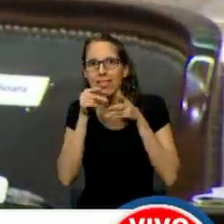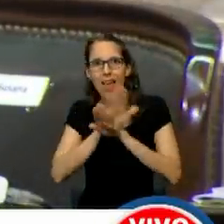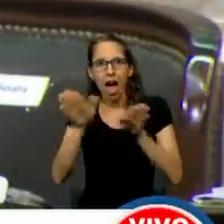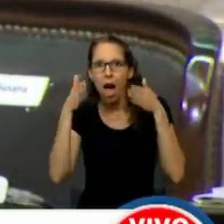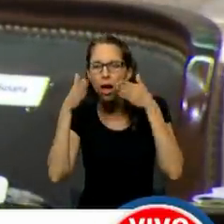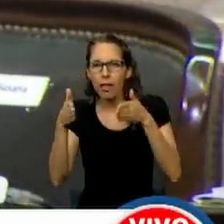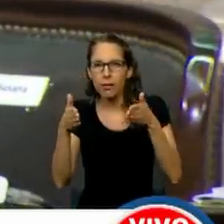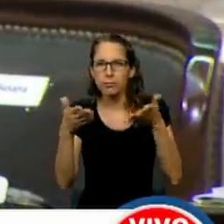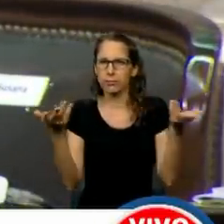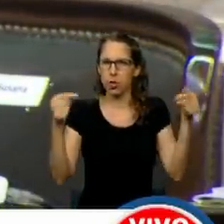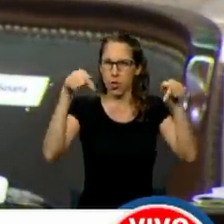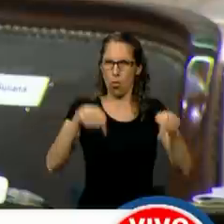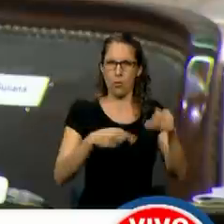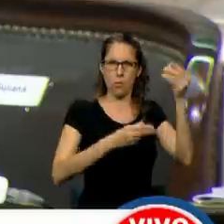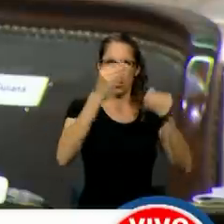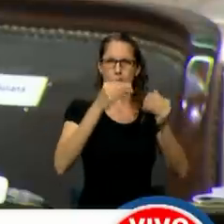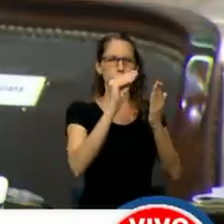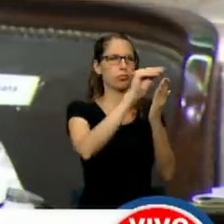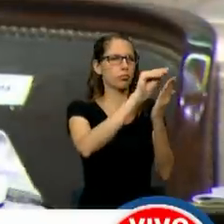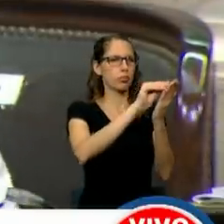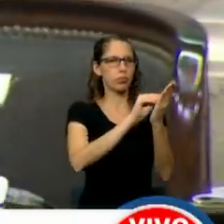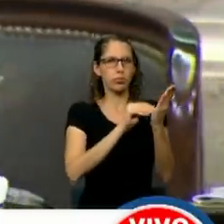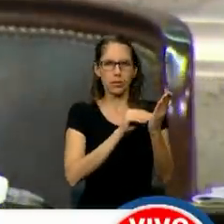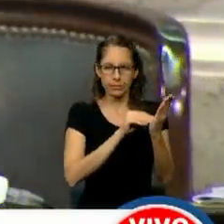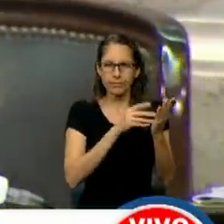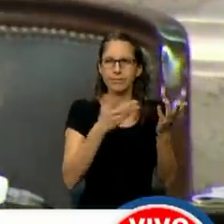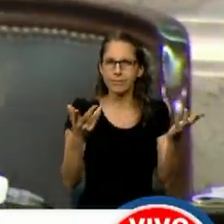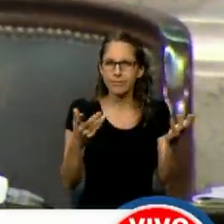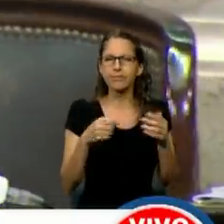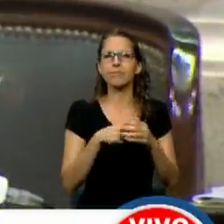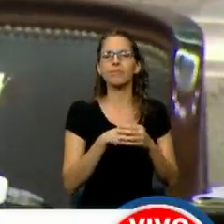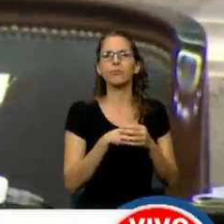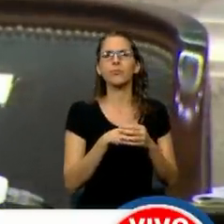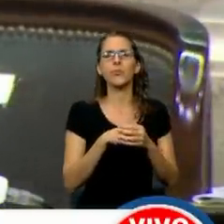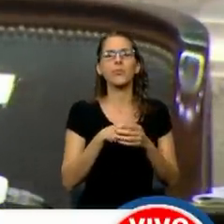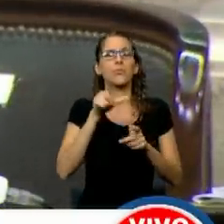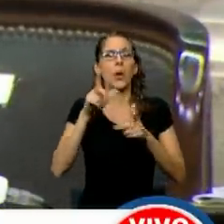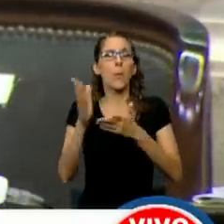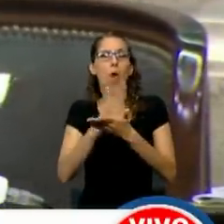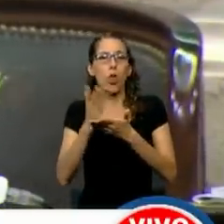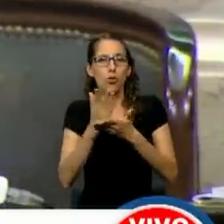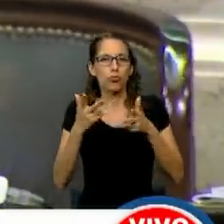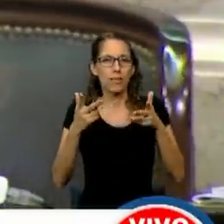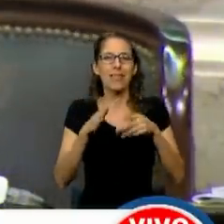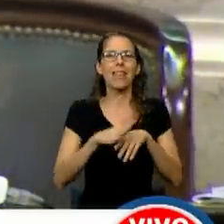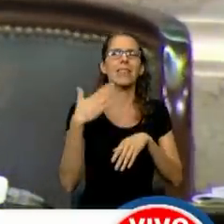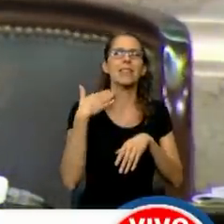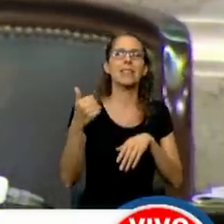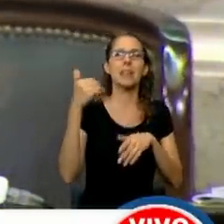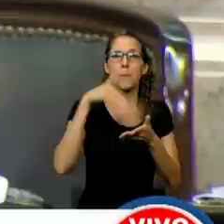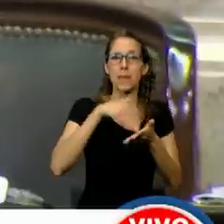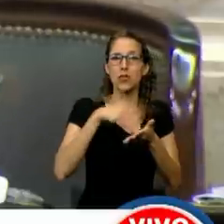así llamado a los productores 16 millones de pesos